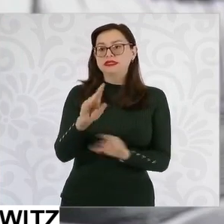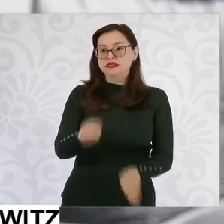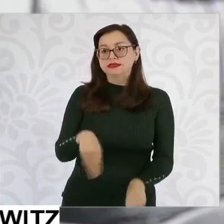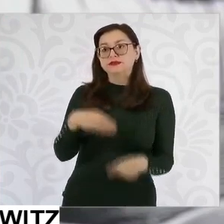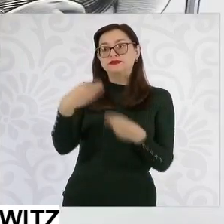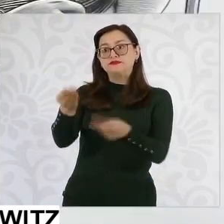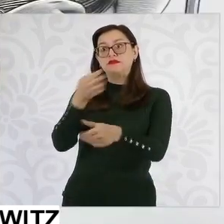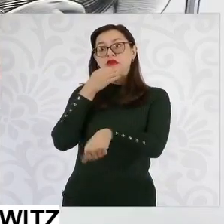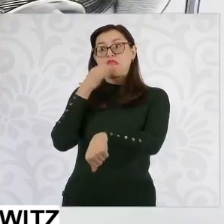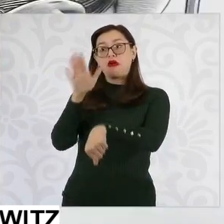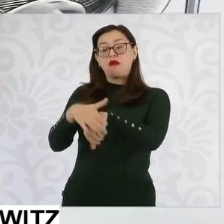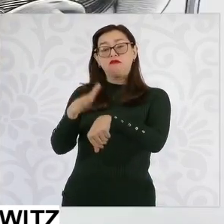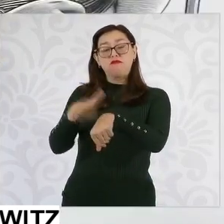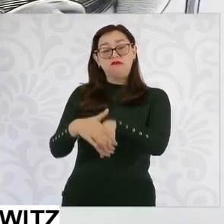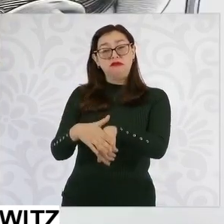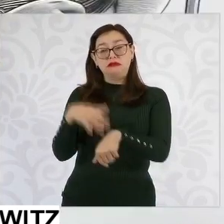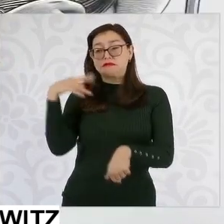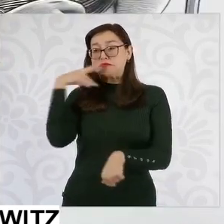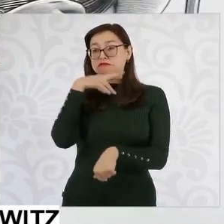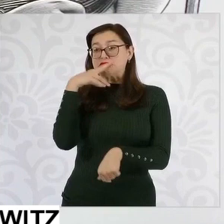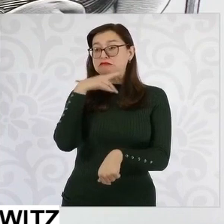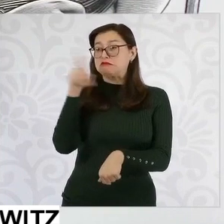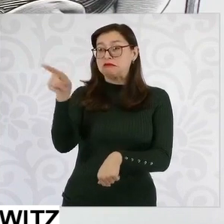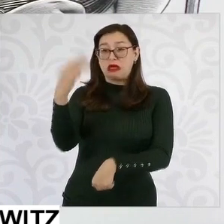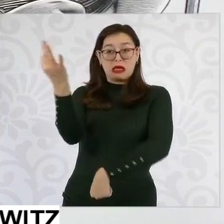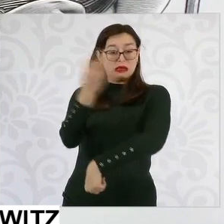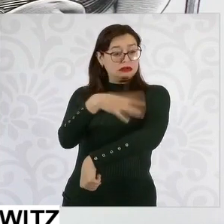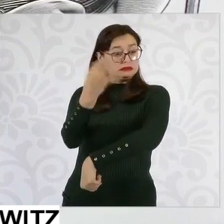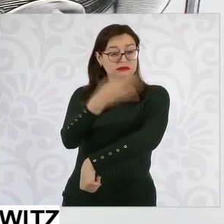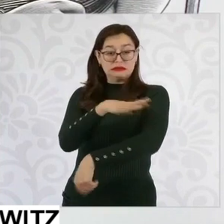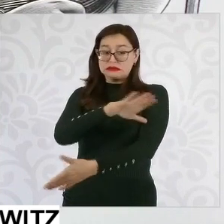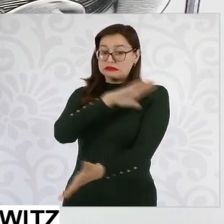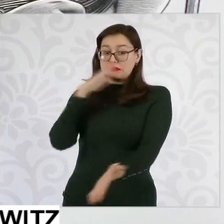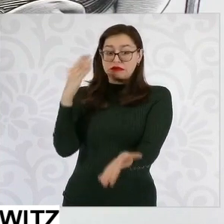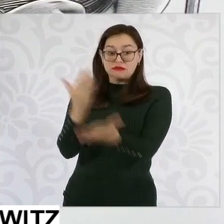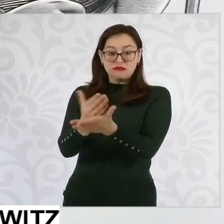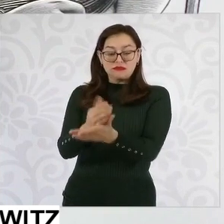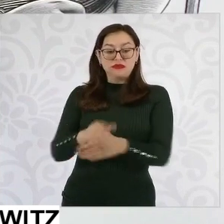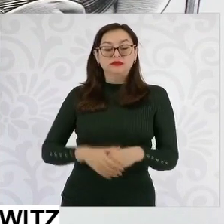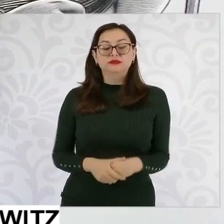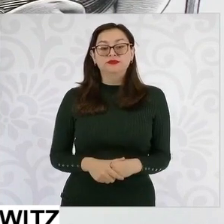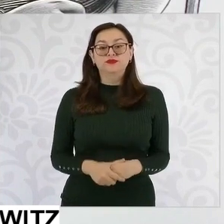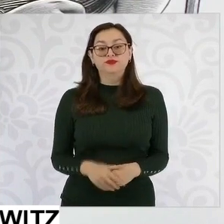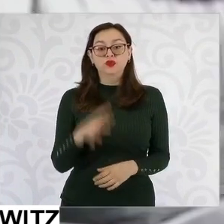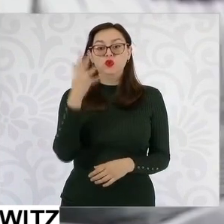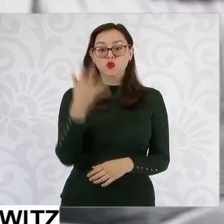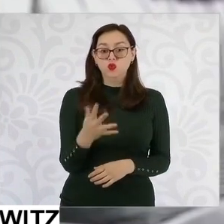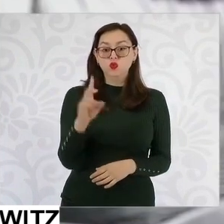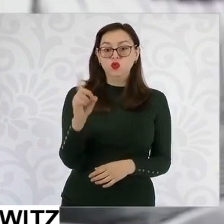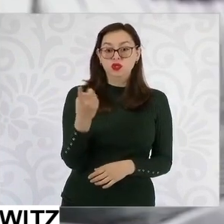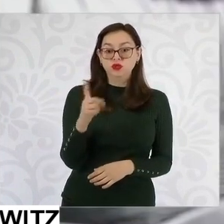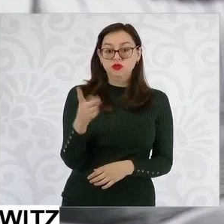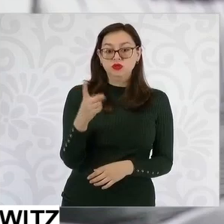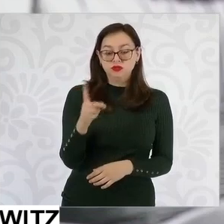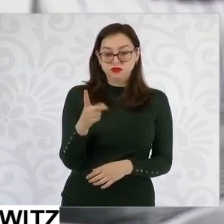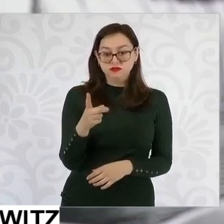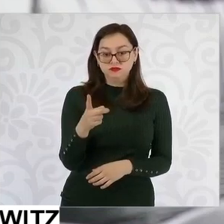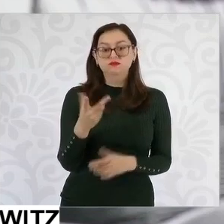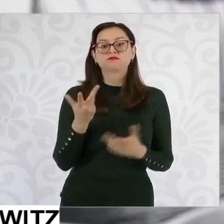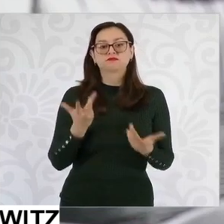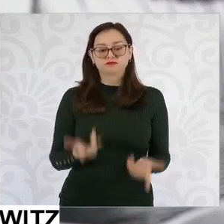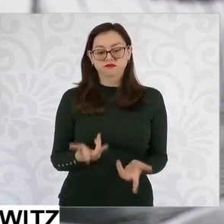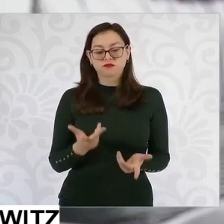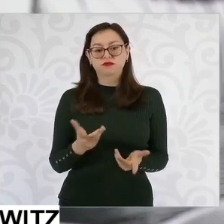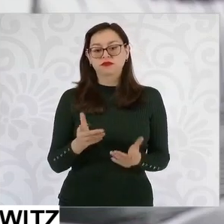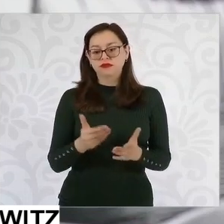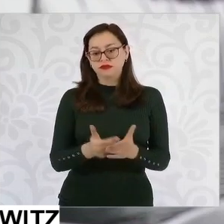una alerta epidemiológica a nivel nacional. El 4 de diciembre se inmovilizó en